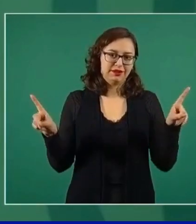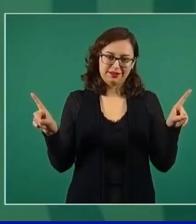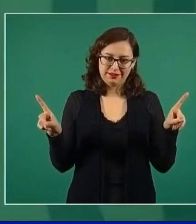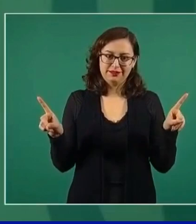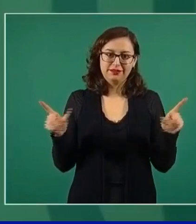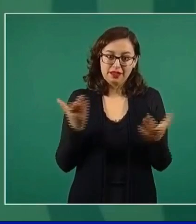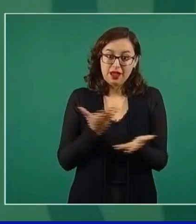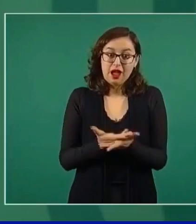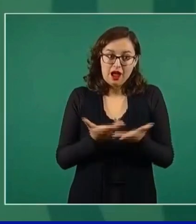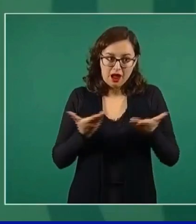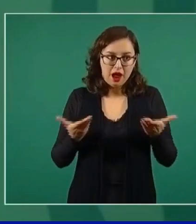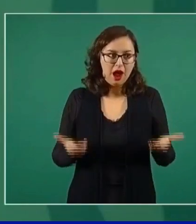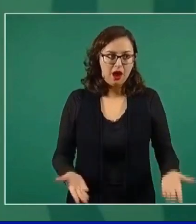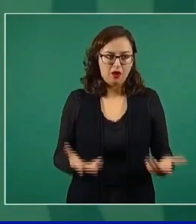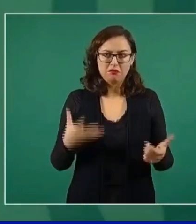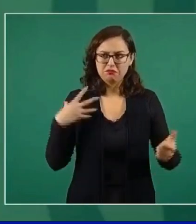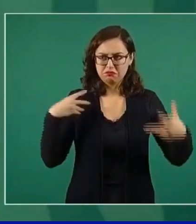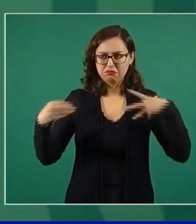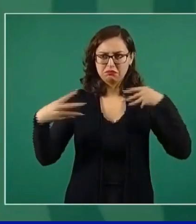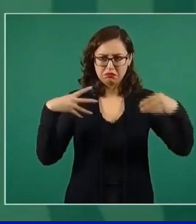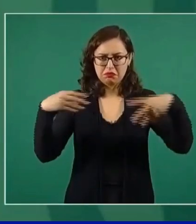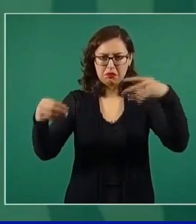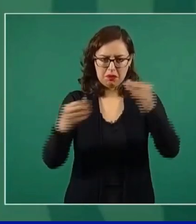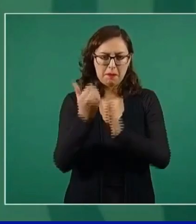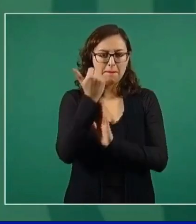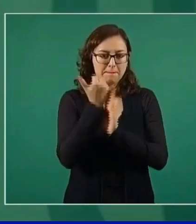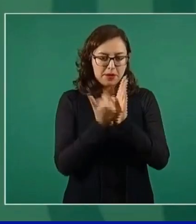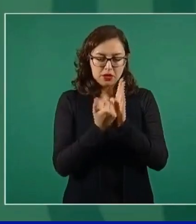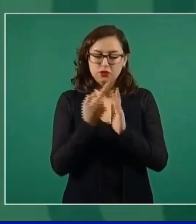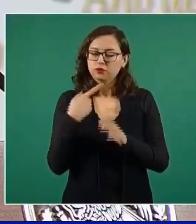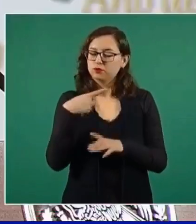tenemos que estar dando atención.